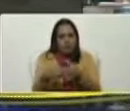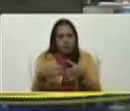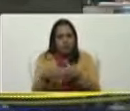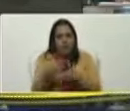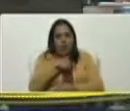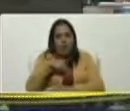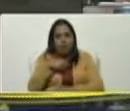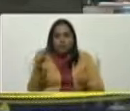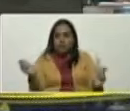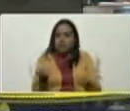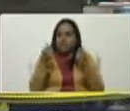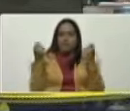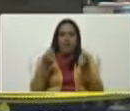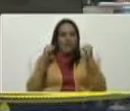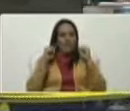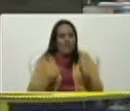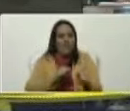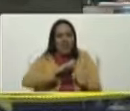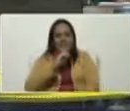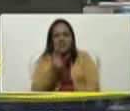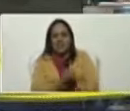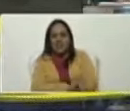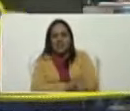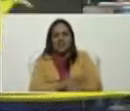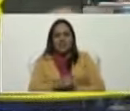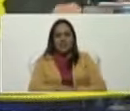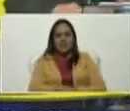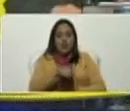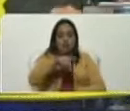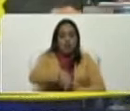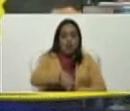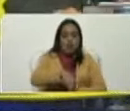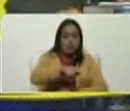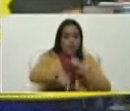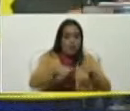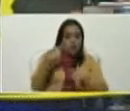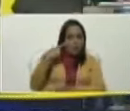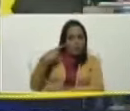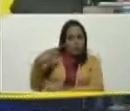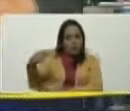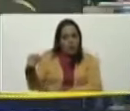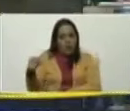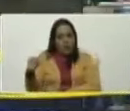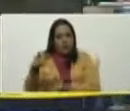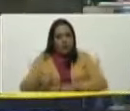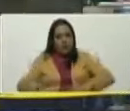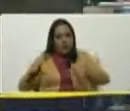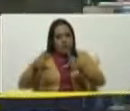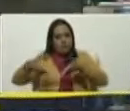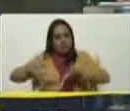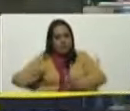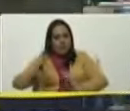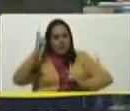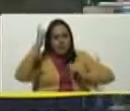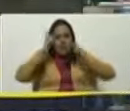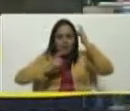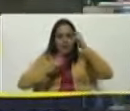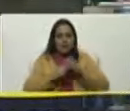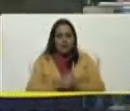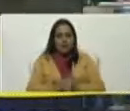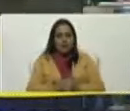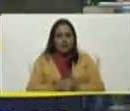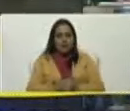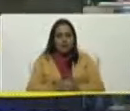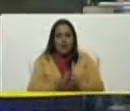en una campaña huracanada. De aquí me voy a la cuna del comandante Chávez.